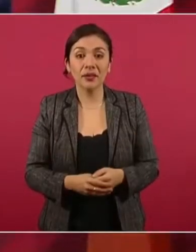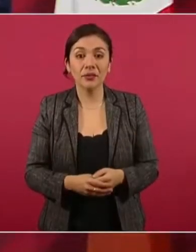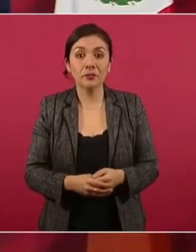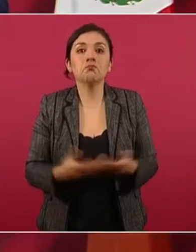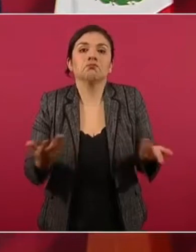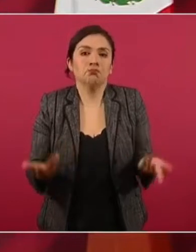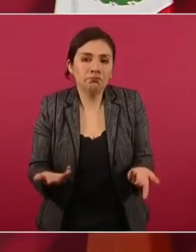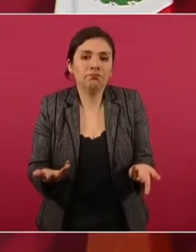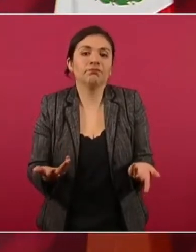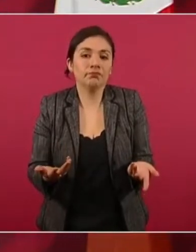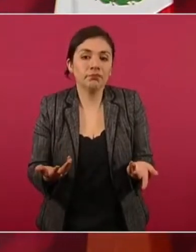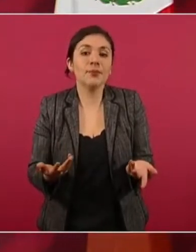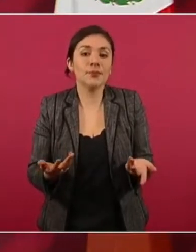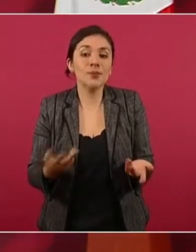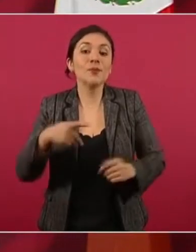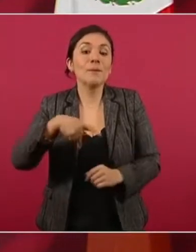Pero claro,